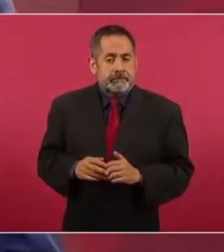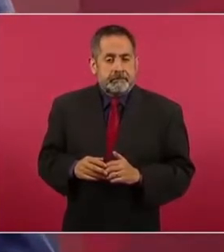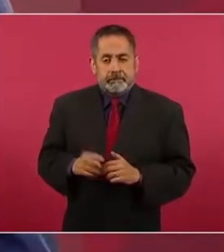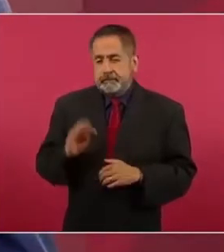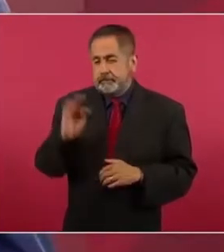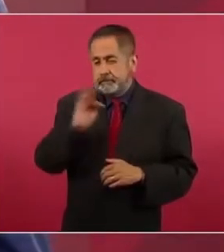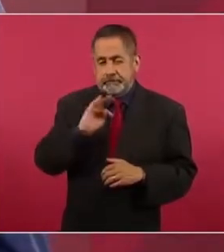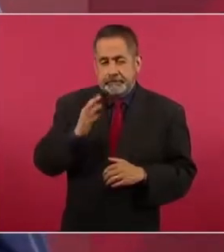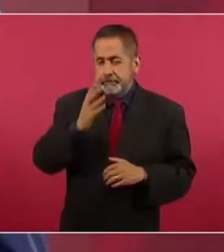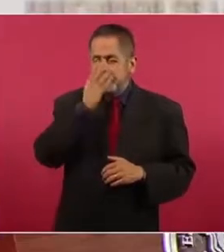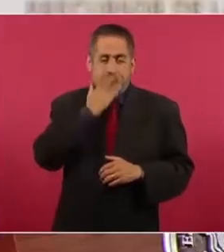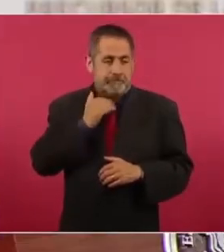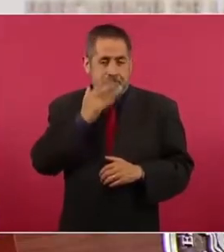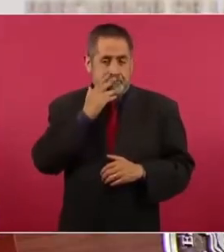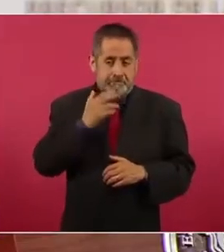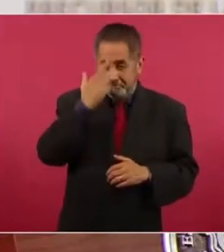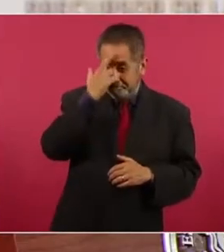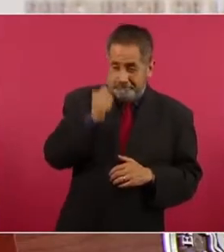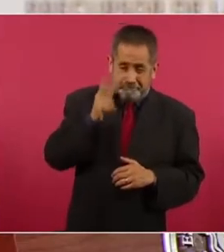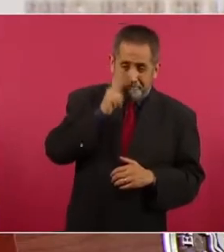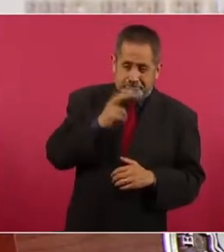no hay sustento,